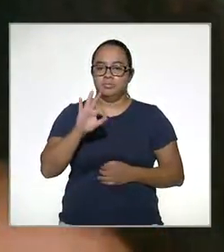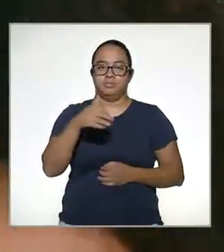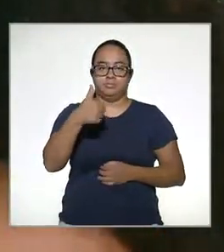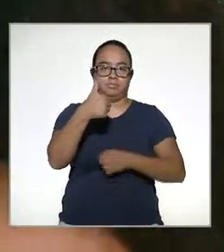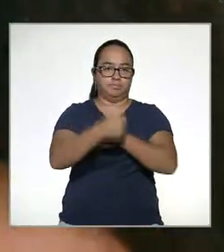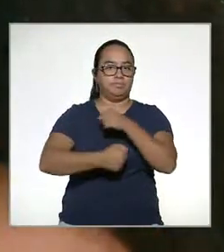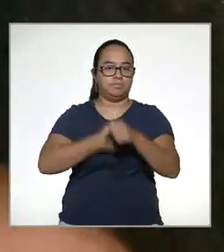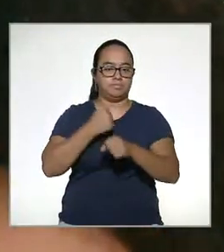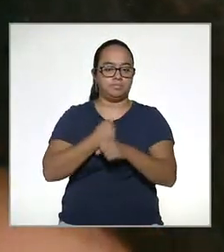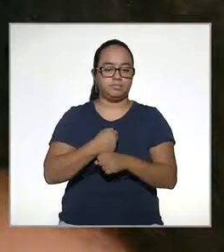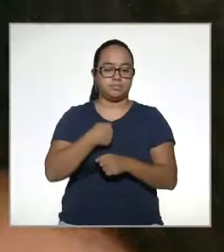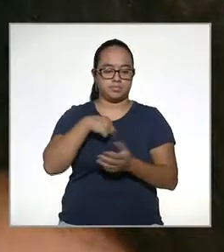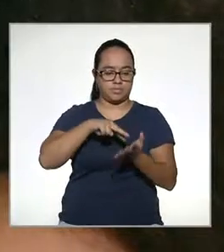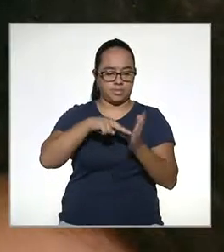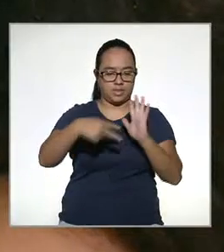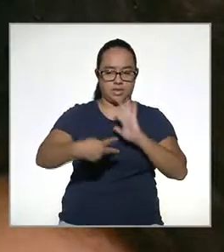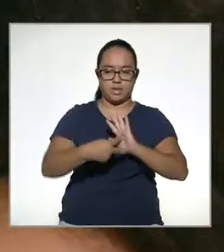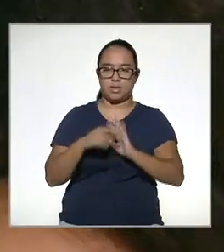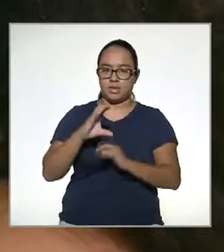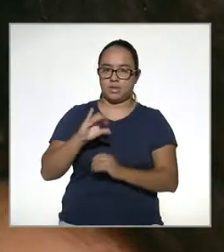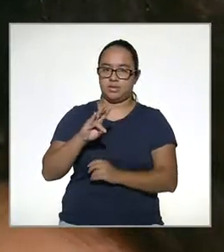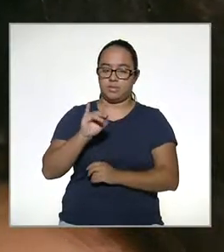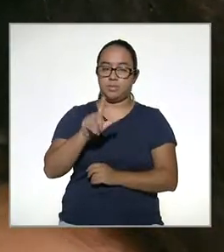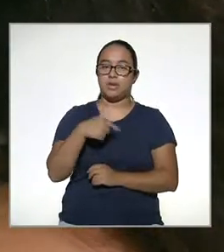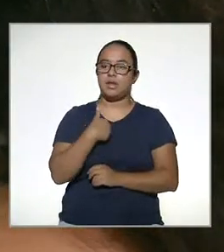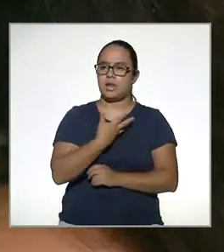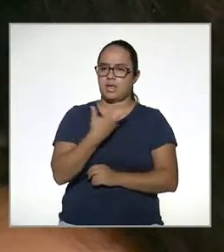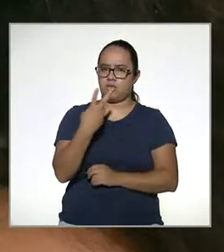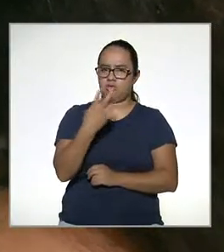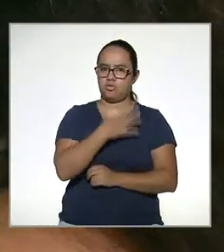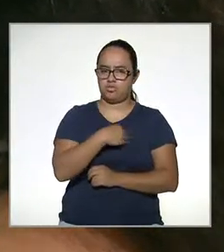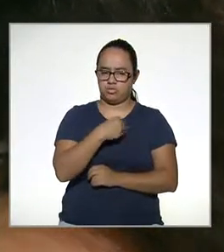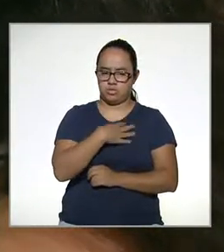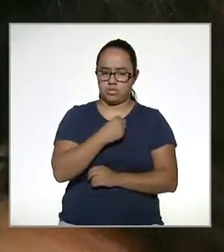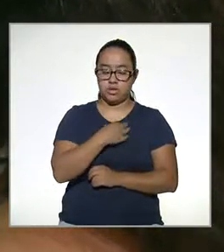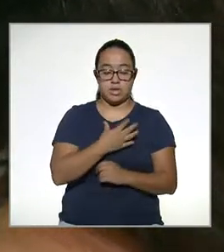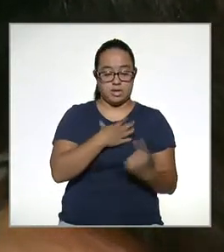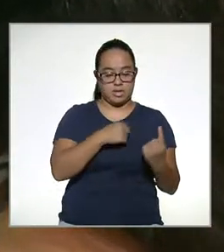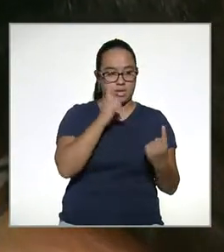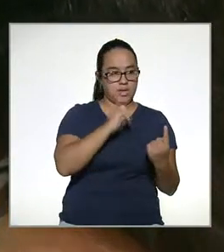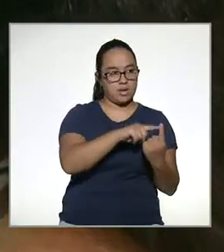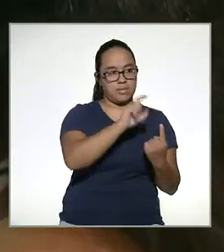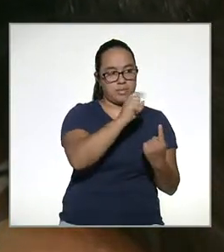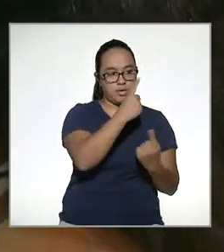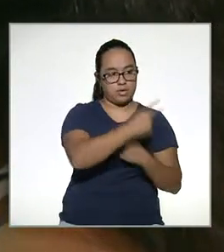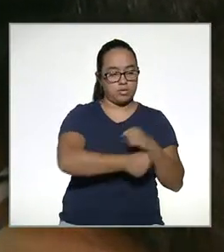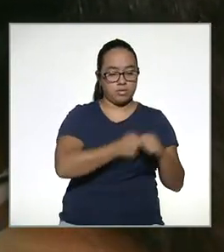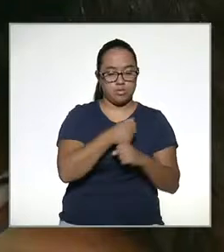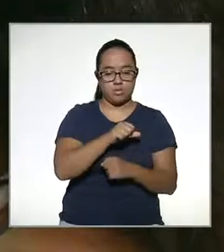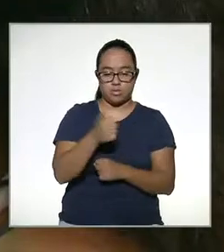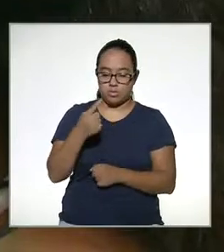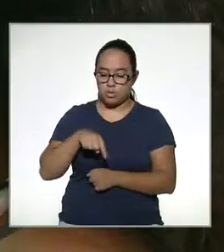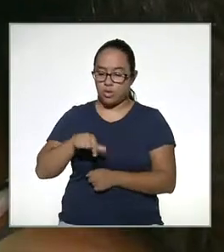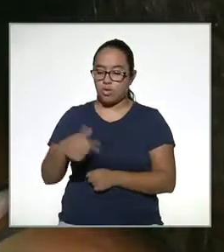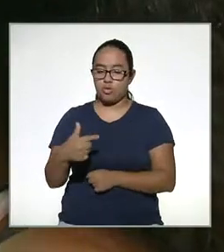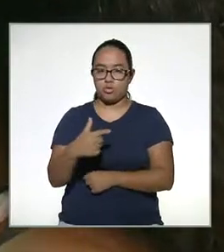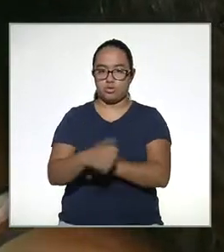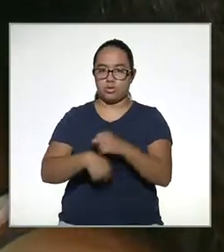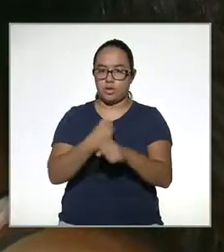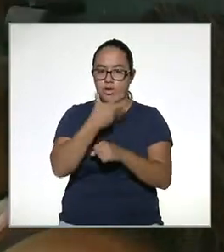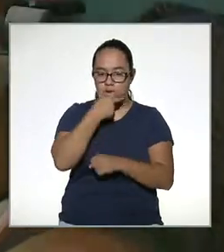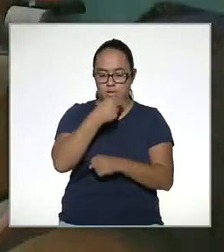años, soy ingeniero civil, tengo dos hijos, mi hija tiene 21 años y mi hijo tiene 12 años.